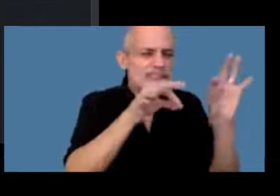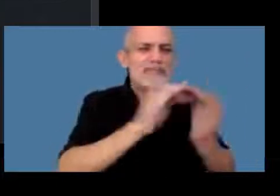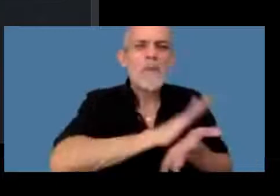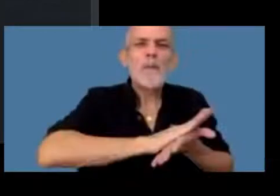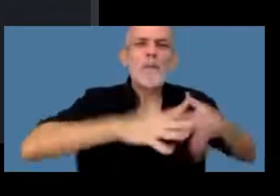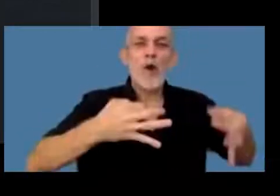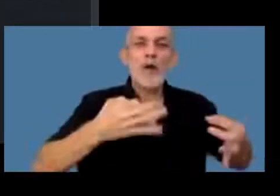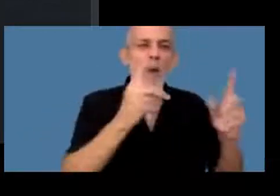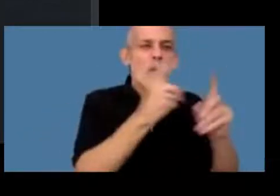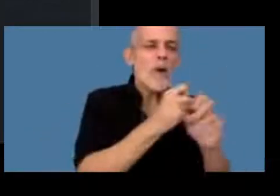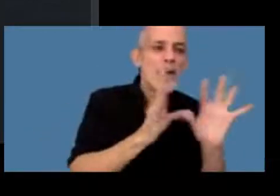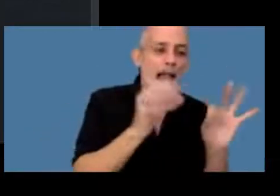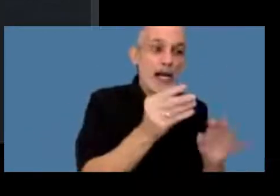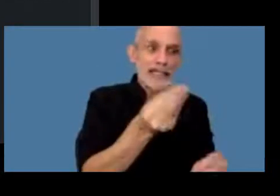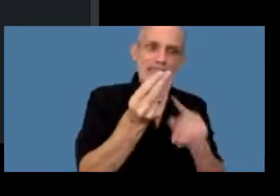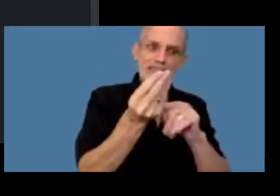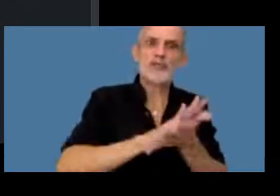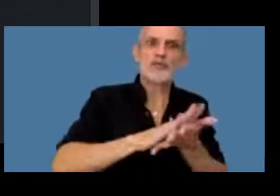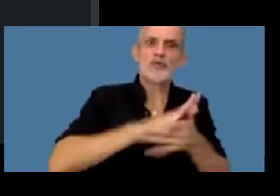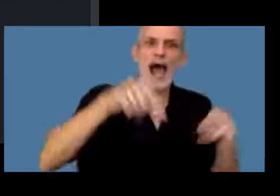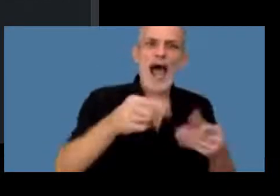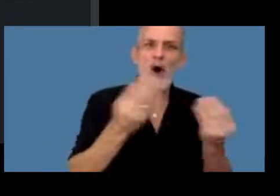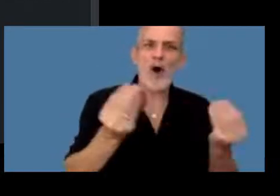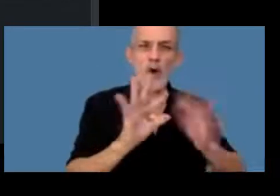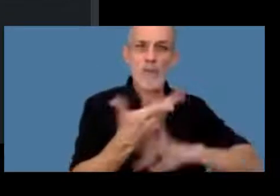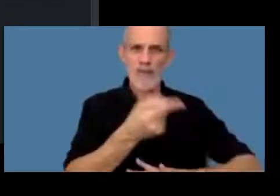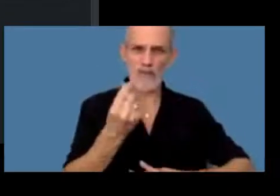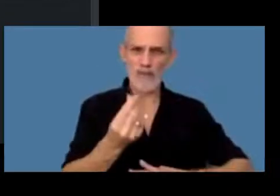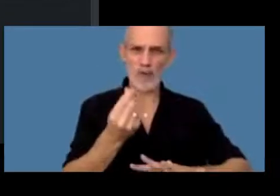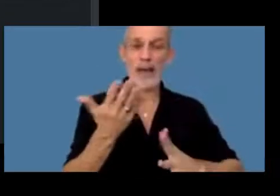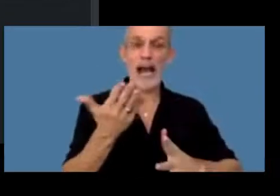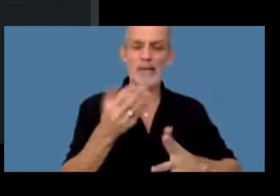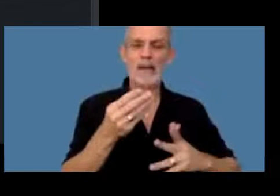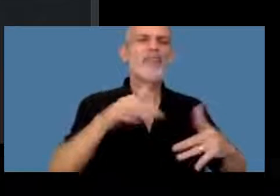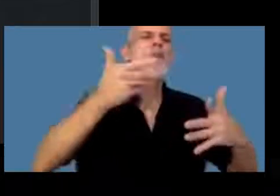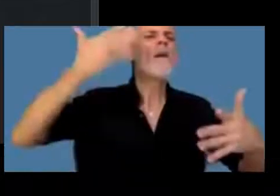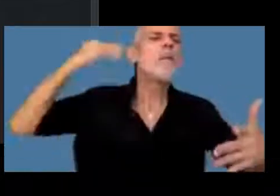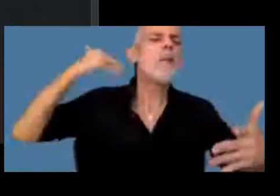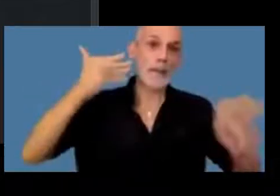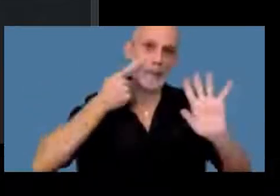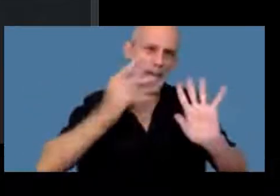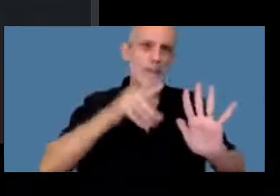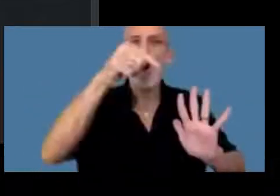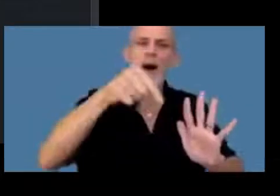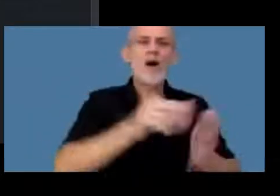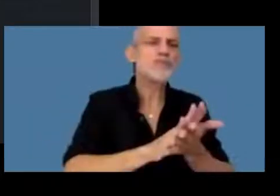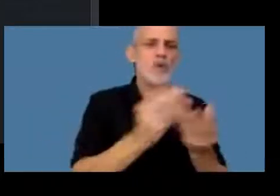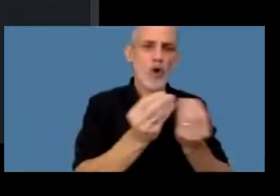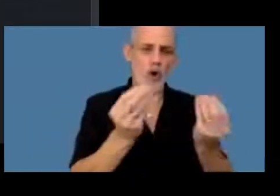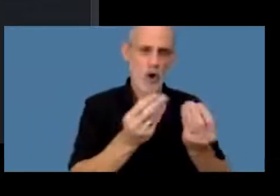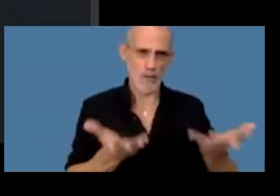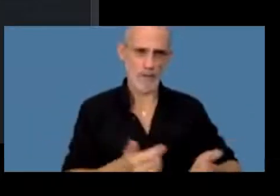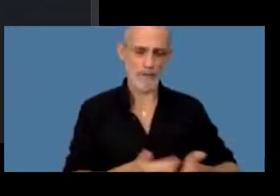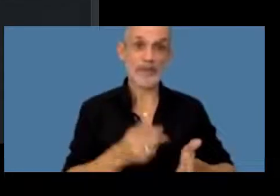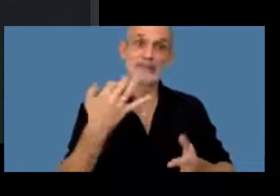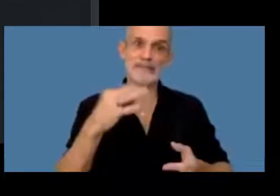problema, bueno, resolvámoslo ahora y vamos viendo un poco después qué hacemos para atrás, y qué sé yo, bueno. Entonces, hay que ver, hay que estar,